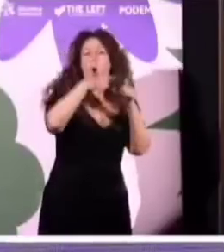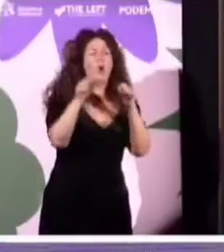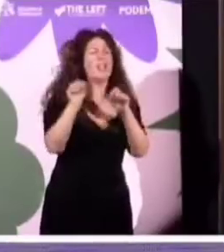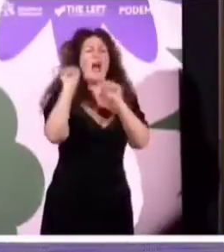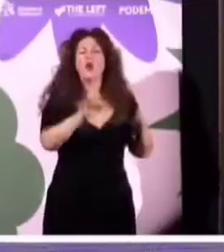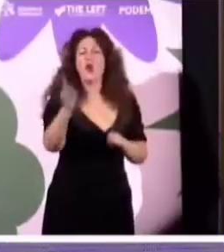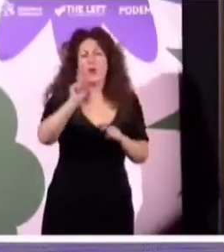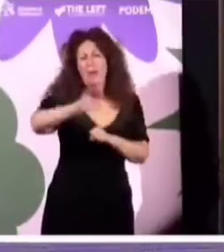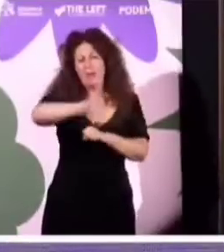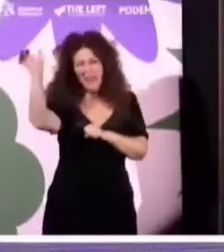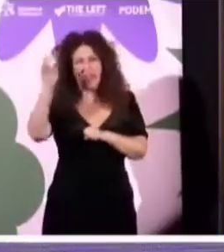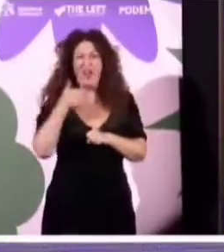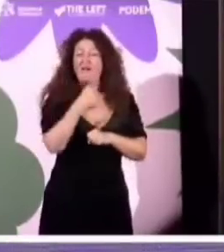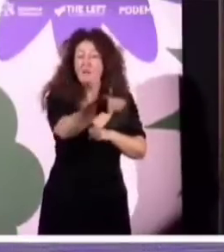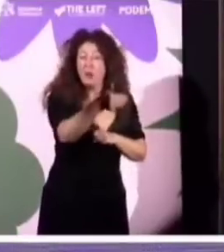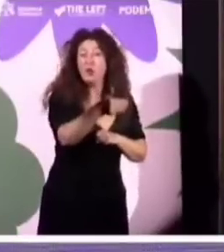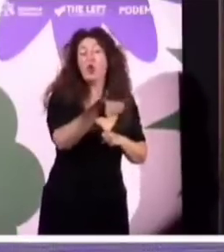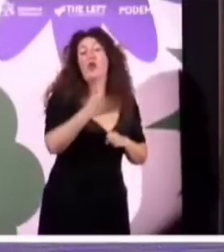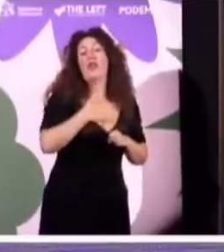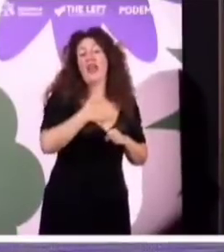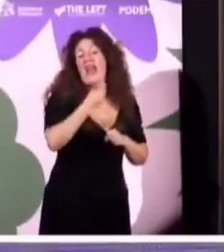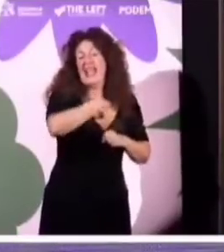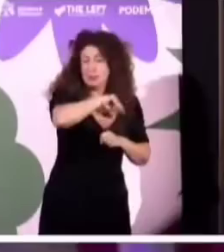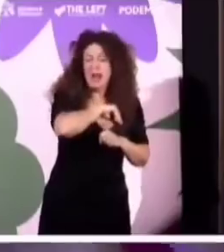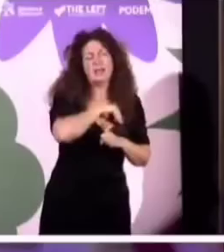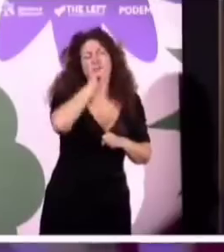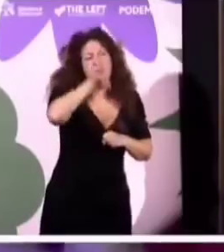futuro democrático de España pasa por la República.